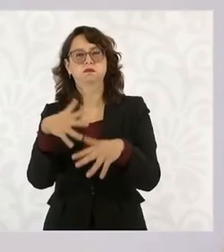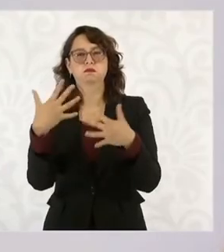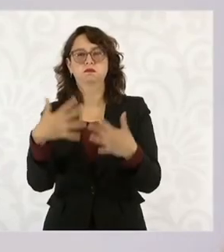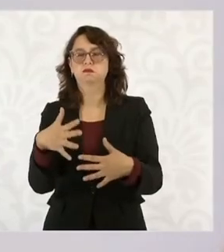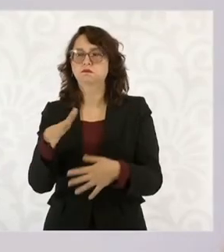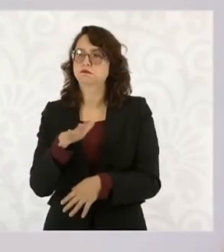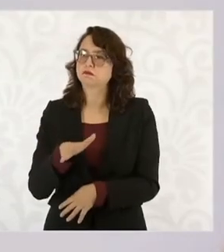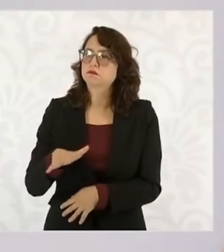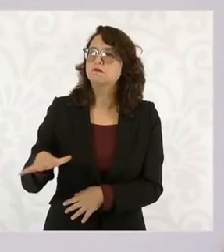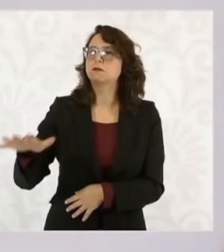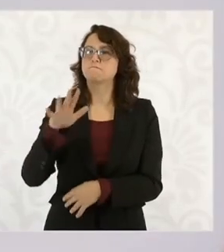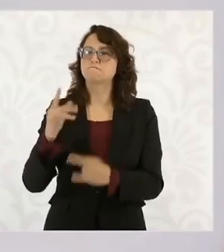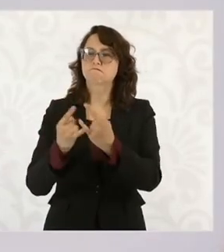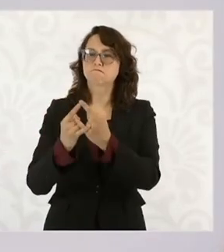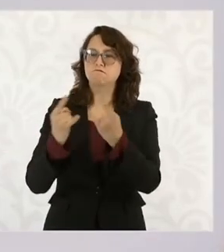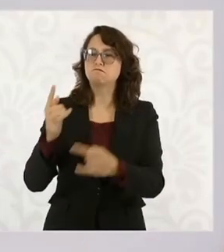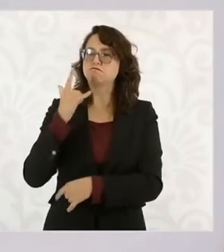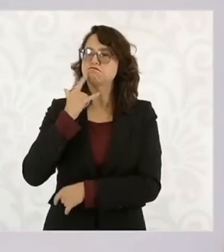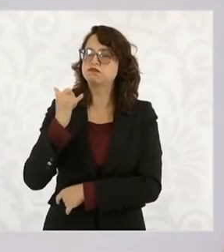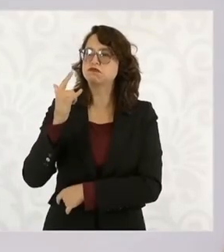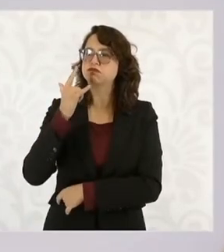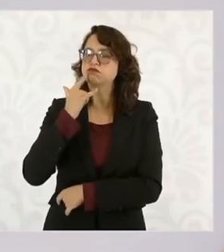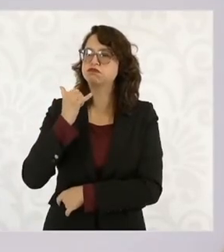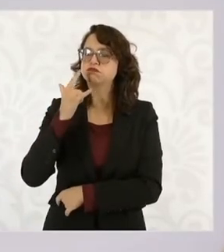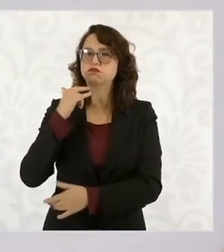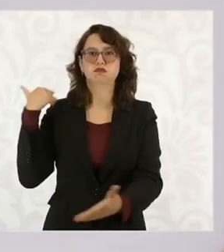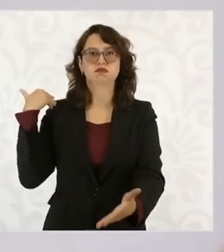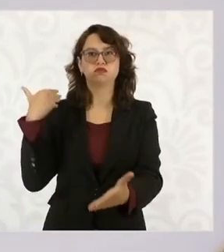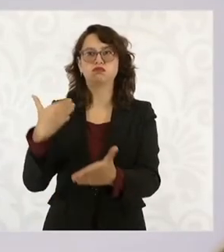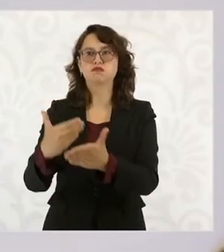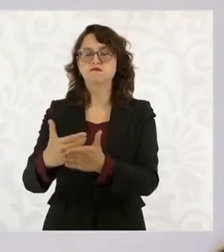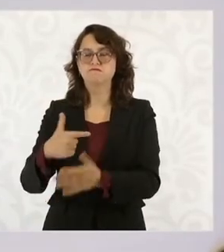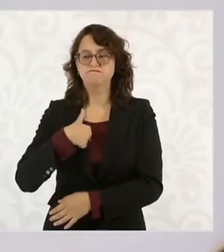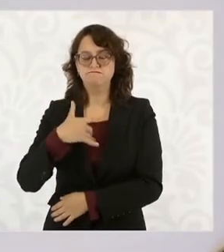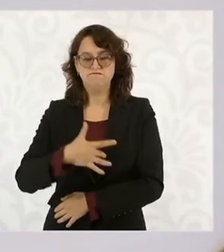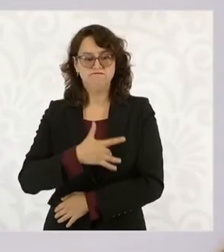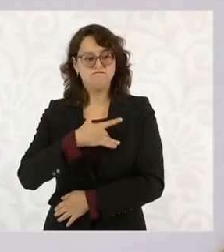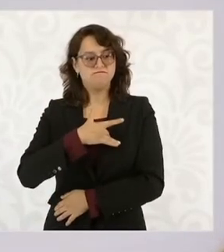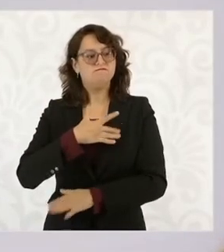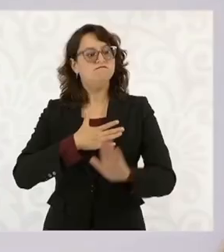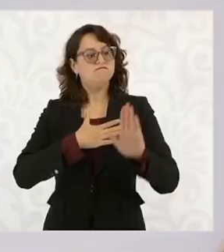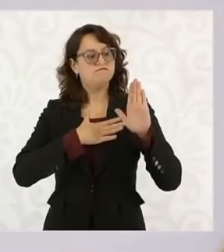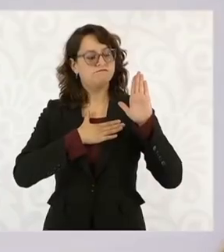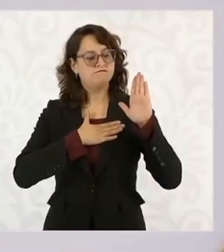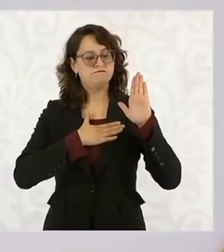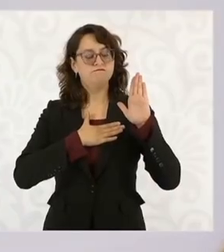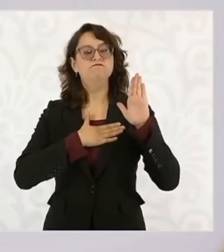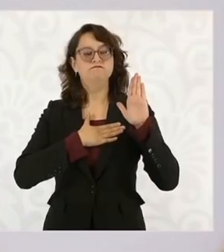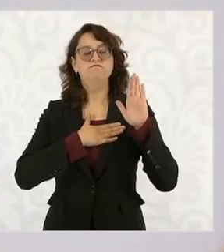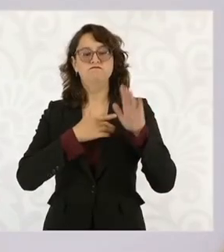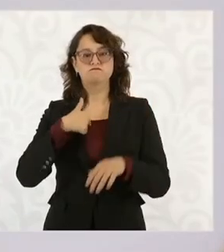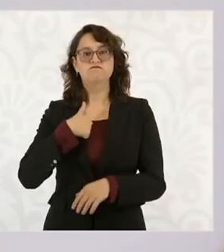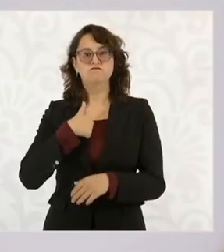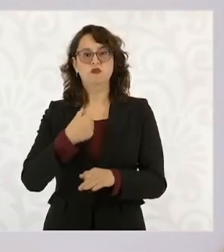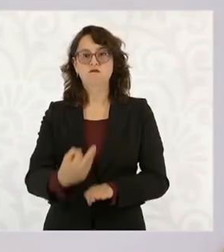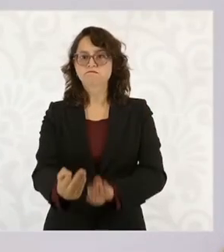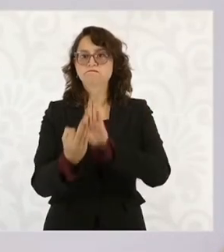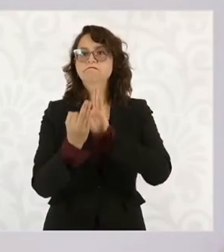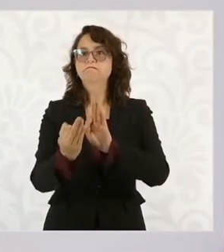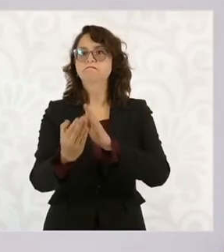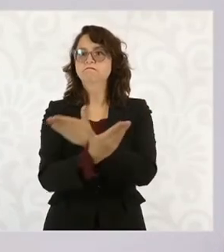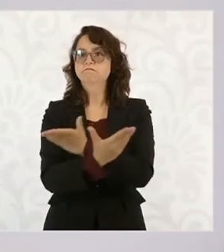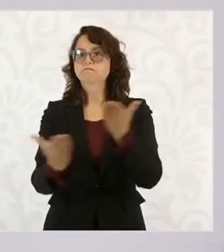nuestro pueblo, comparezco ante la nación para rendir cuentas de los primeros 11 meses de